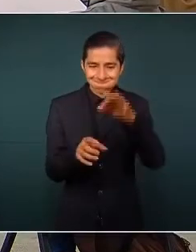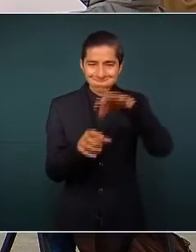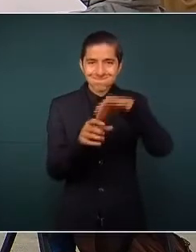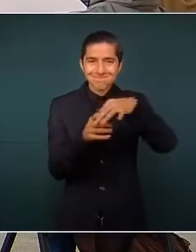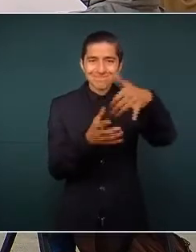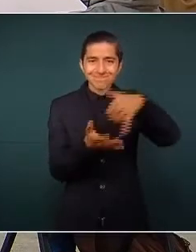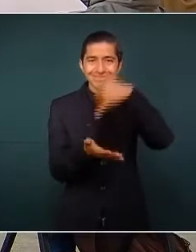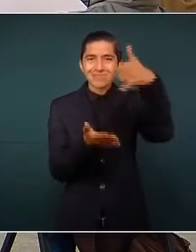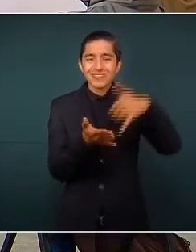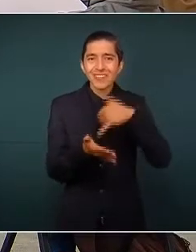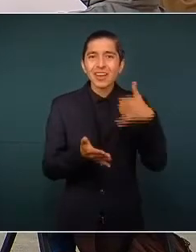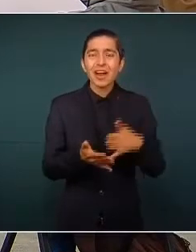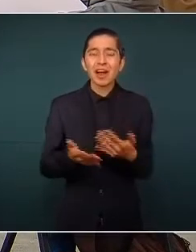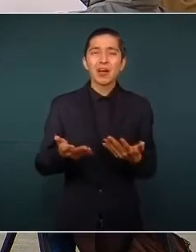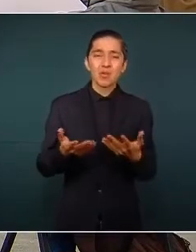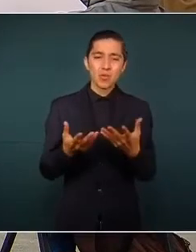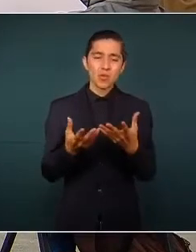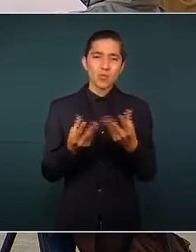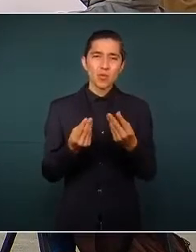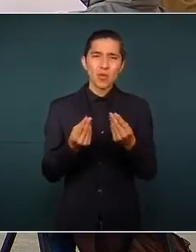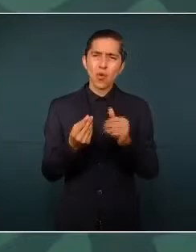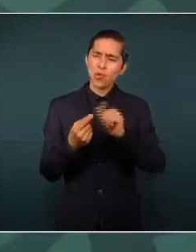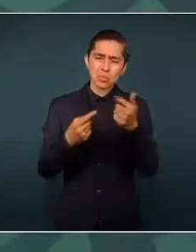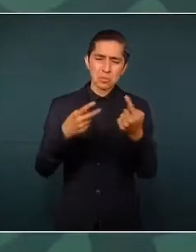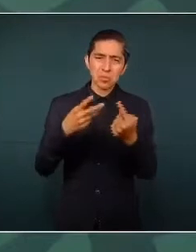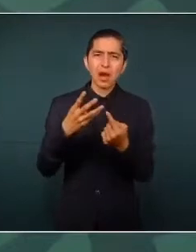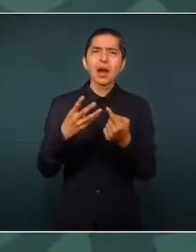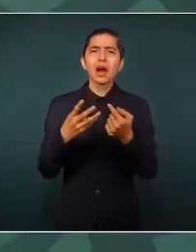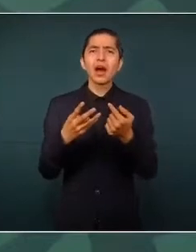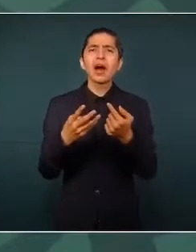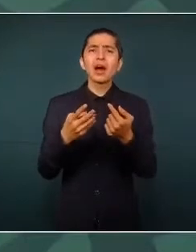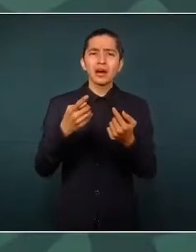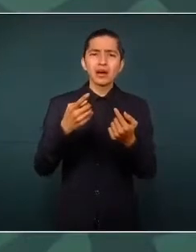otros. Entonces, estamos poniendo orden